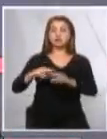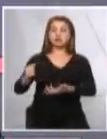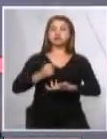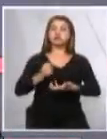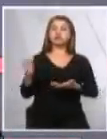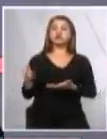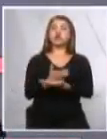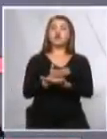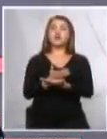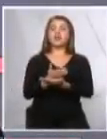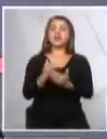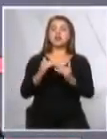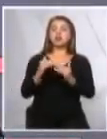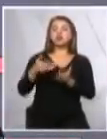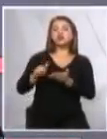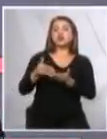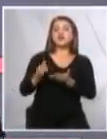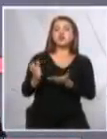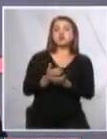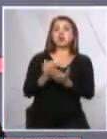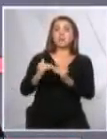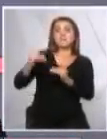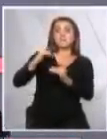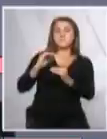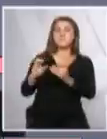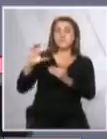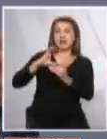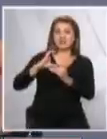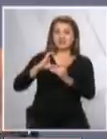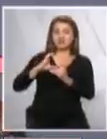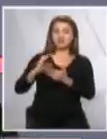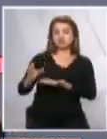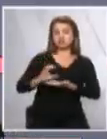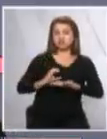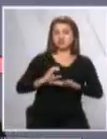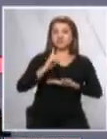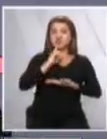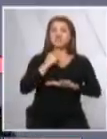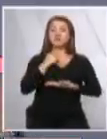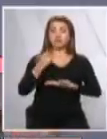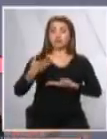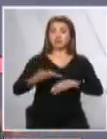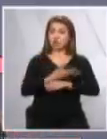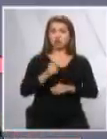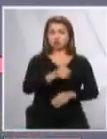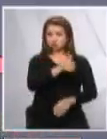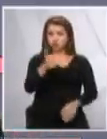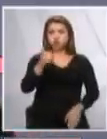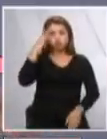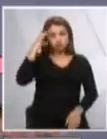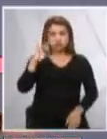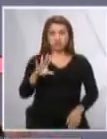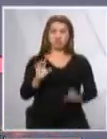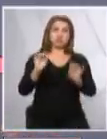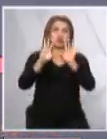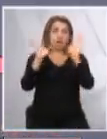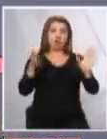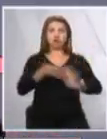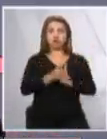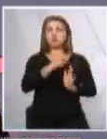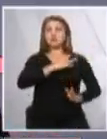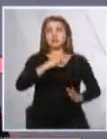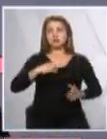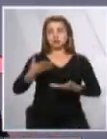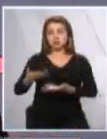sobresueldo en billetes, uno de los argumentos que se dio en ese momento por parte de quienes eran afectados es decir, todos sabíamos esto, pero claro, si todos los ministros lo